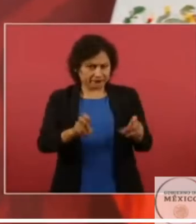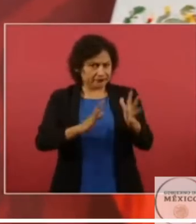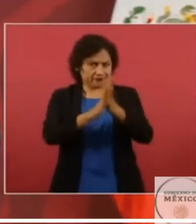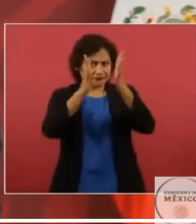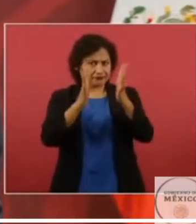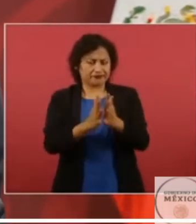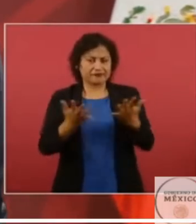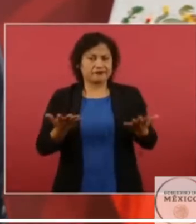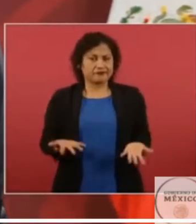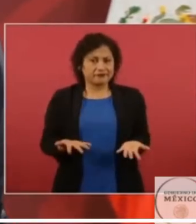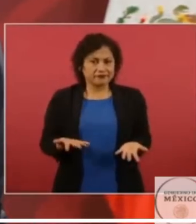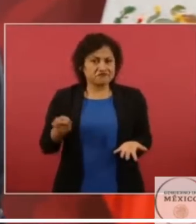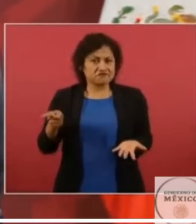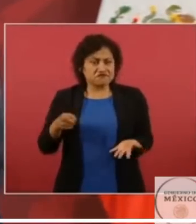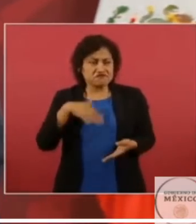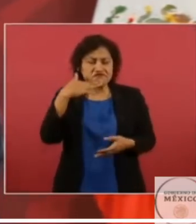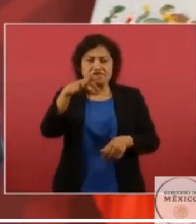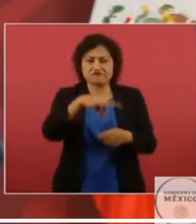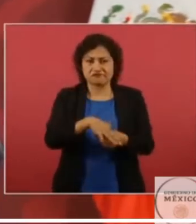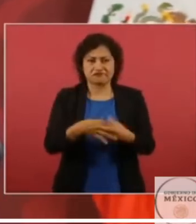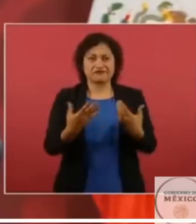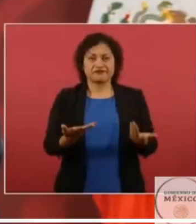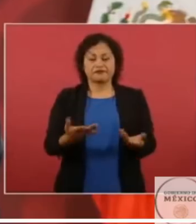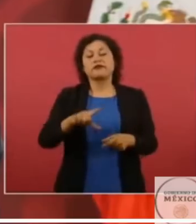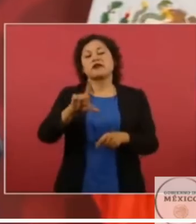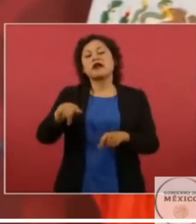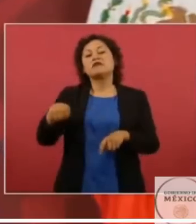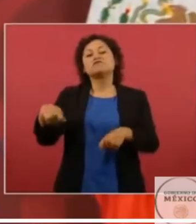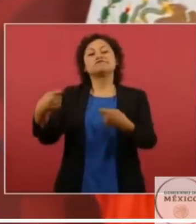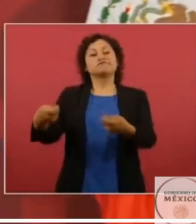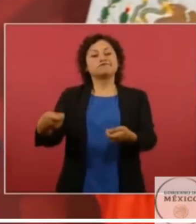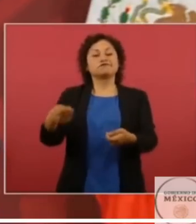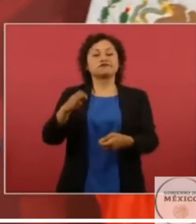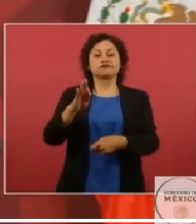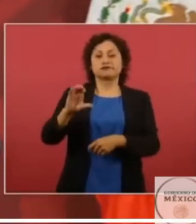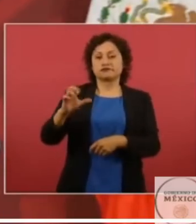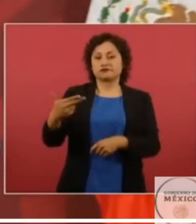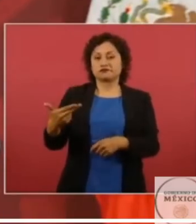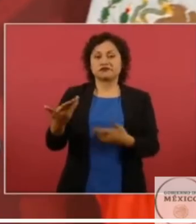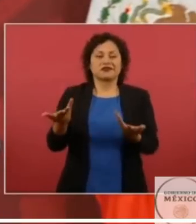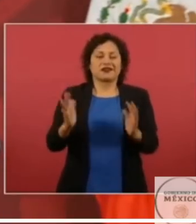de Calderón, pues ya lo hemos comentado,